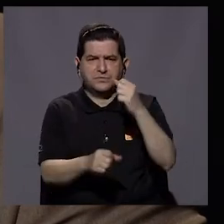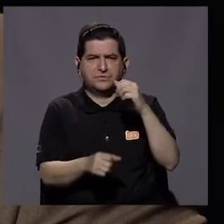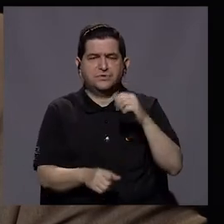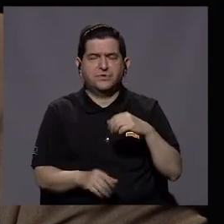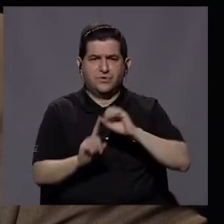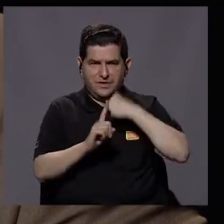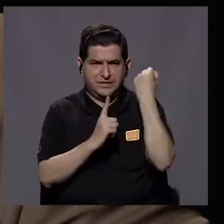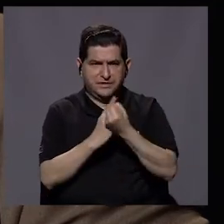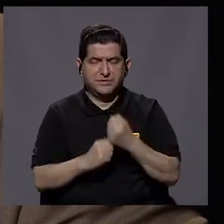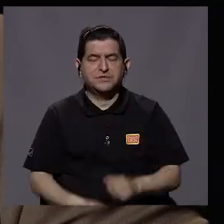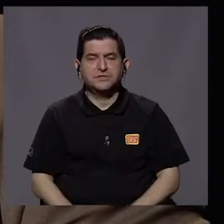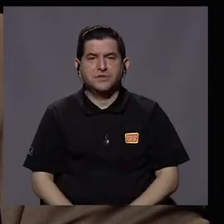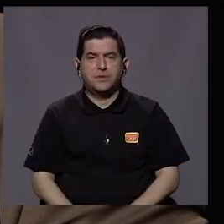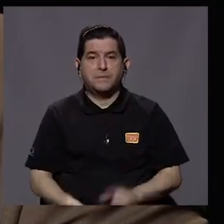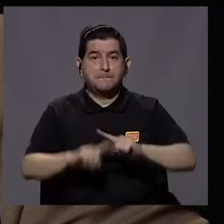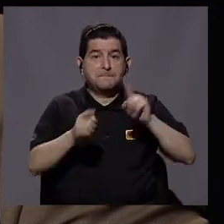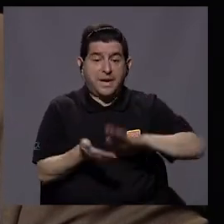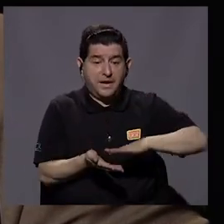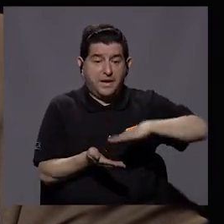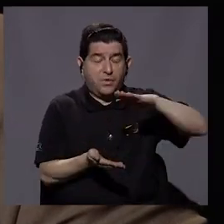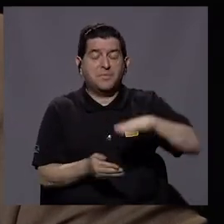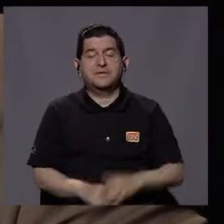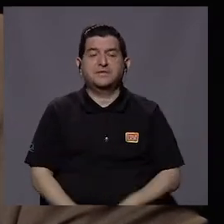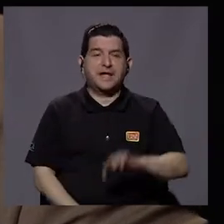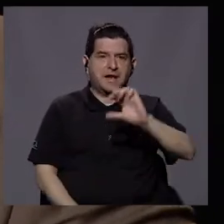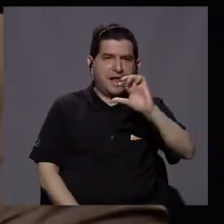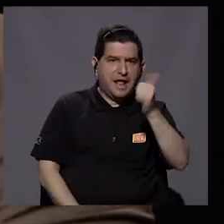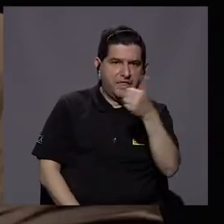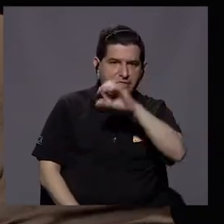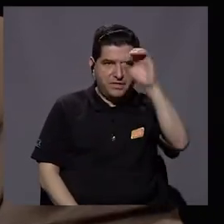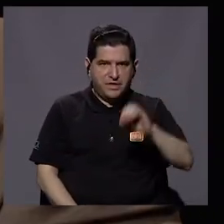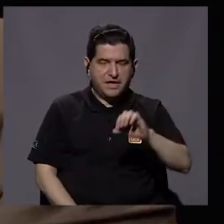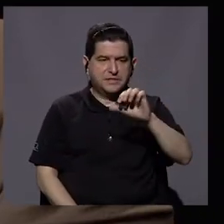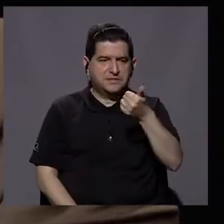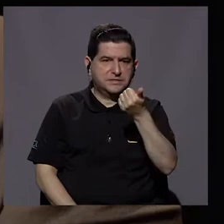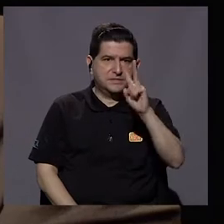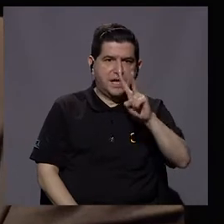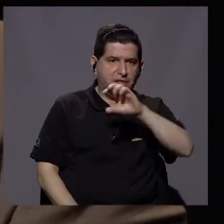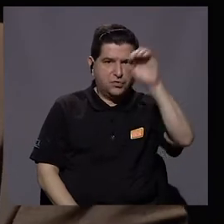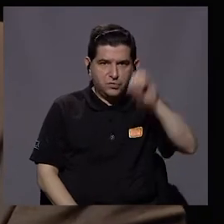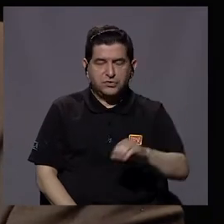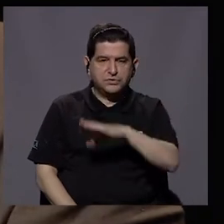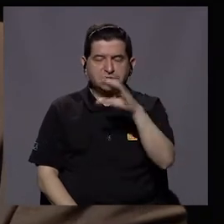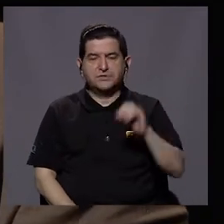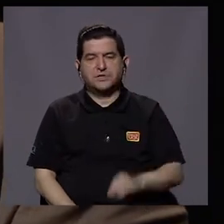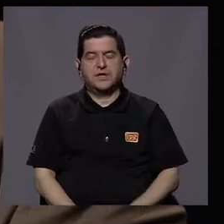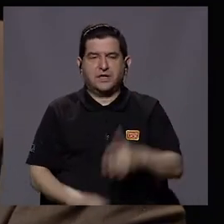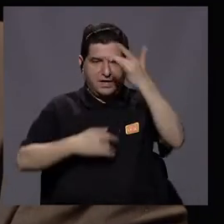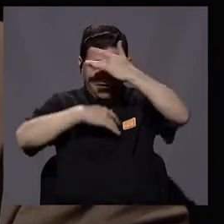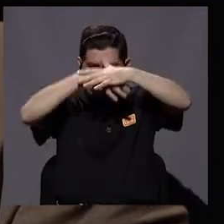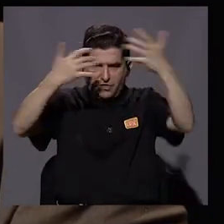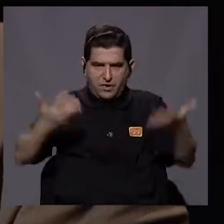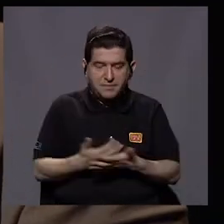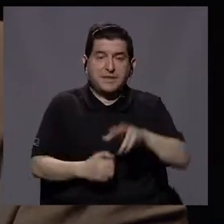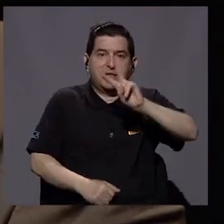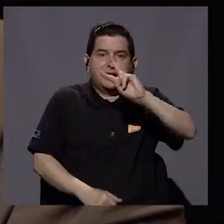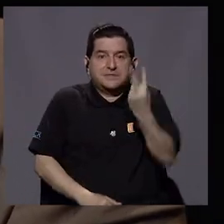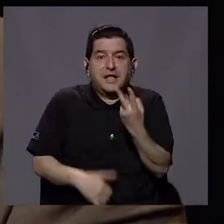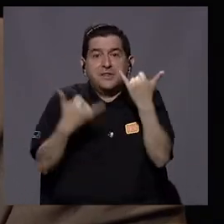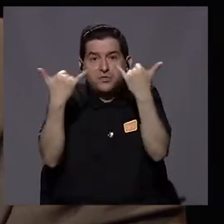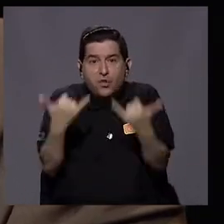ha venido un incremento paulatino del 10% hasta el 12%. Así es. Con la pandemia, un ad hoc, por supuesto, que el doble del desempleo,